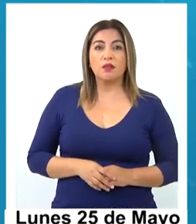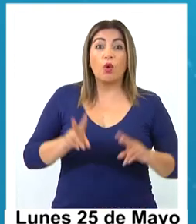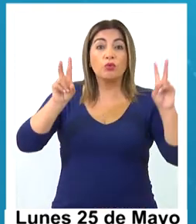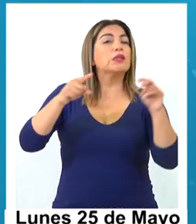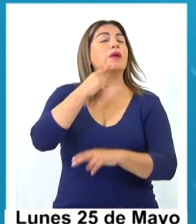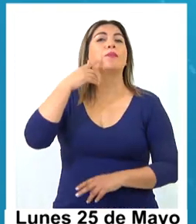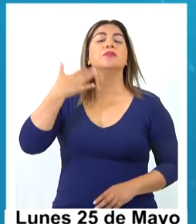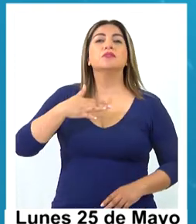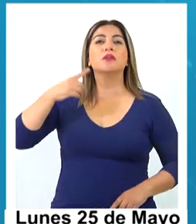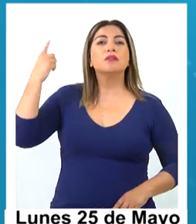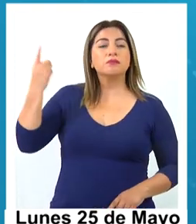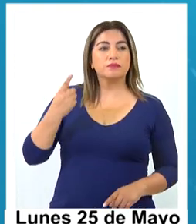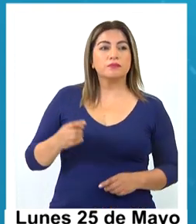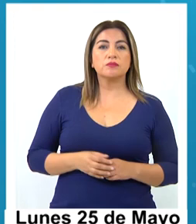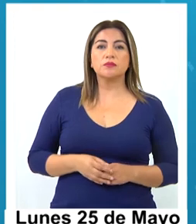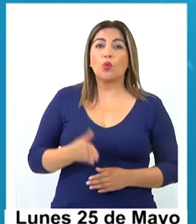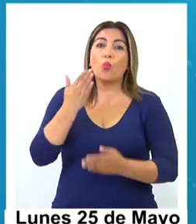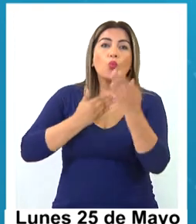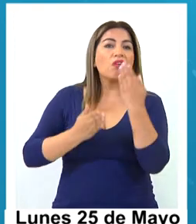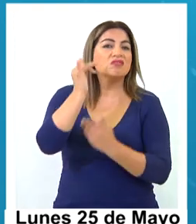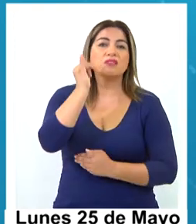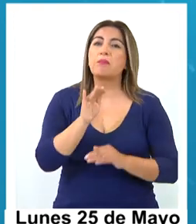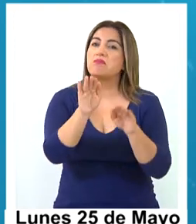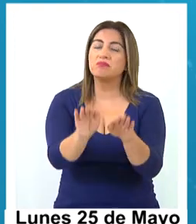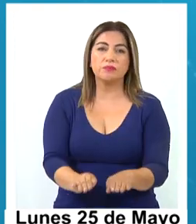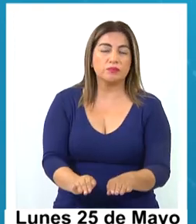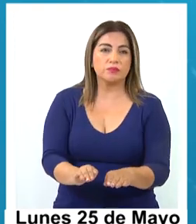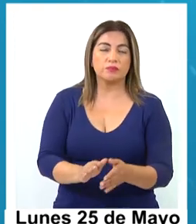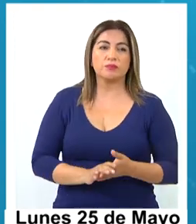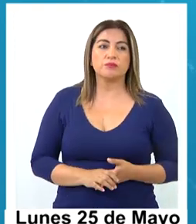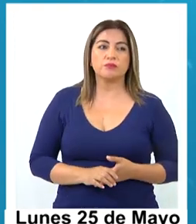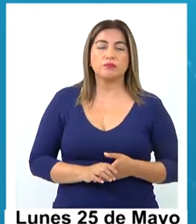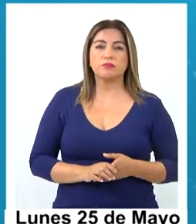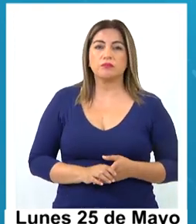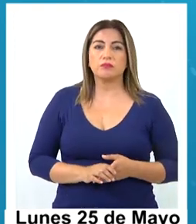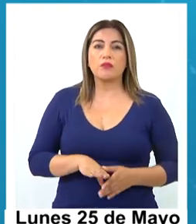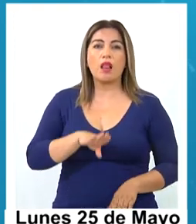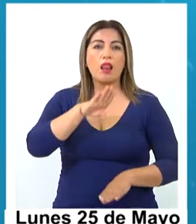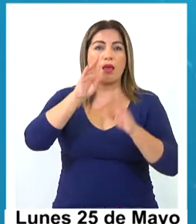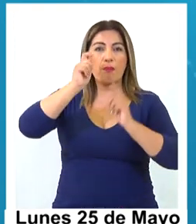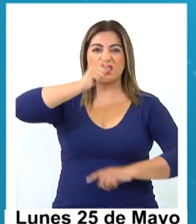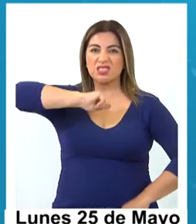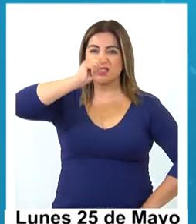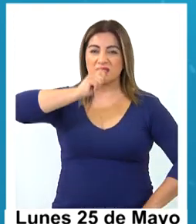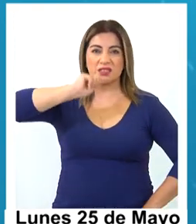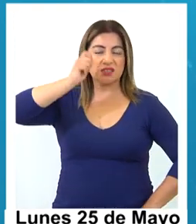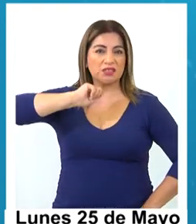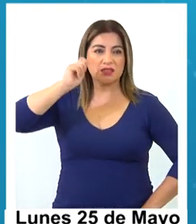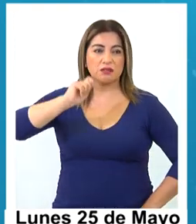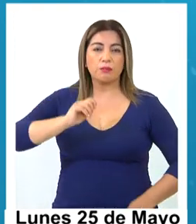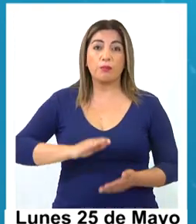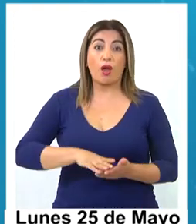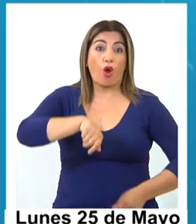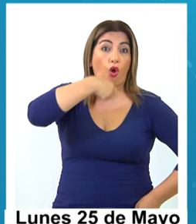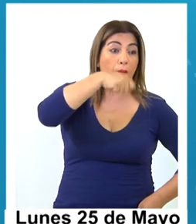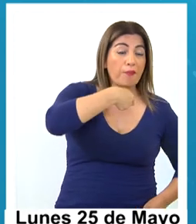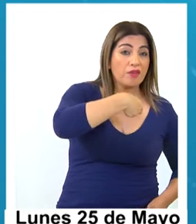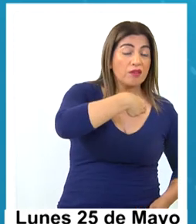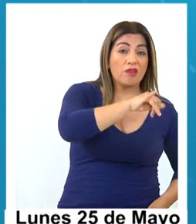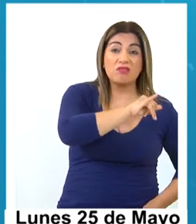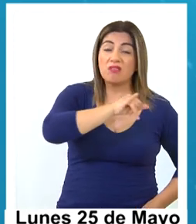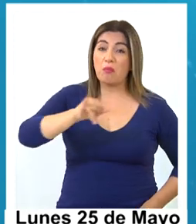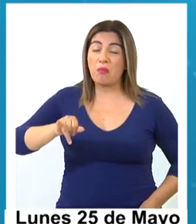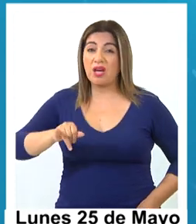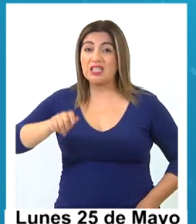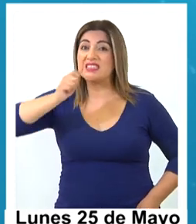ya haber superimportante en general son los cuidados de siempre ya mantener una correcta higiene bucal después de